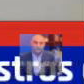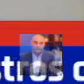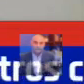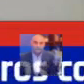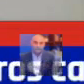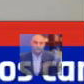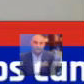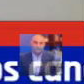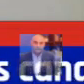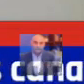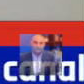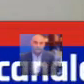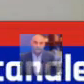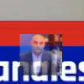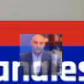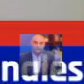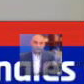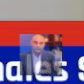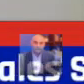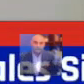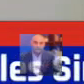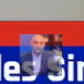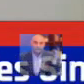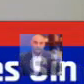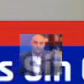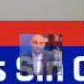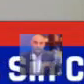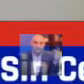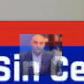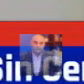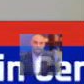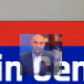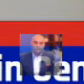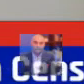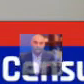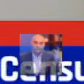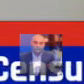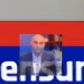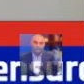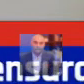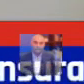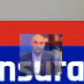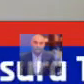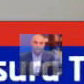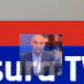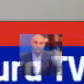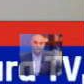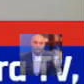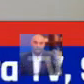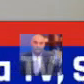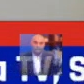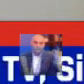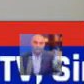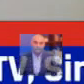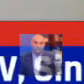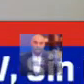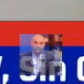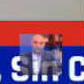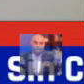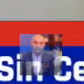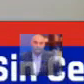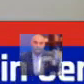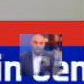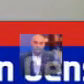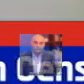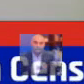Ignacio Taibo II, donde, de acuerdo con lo que él investiga, director de Fondo de Cultura Económica